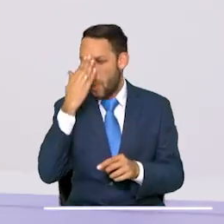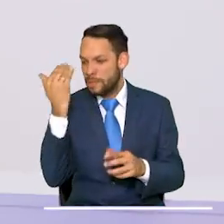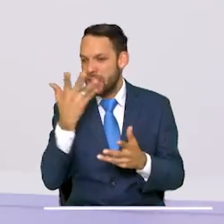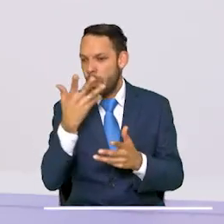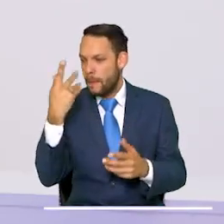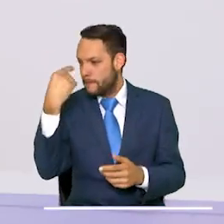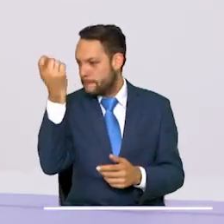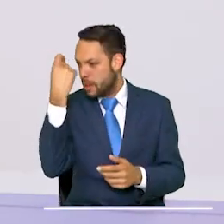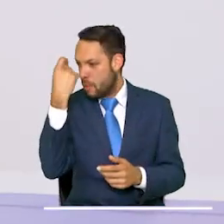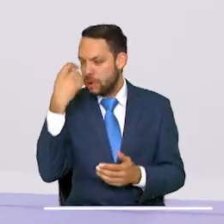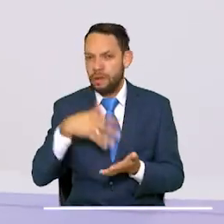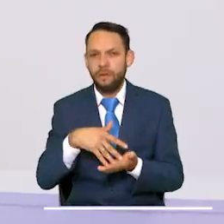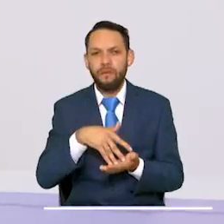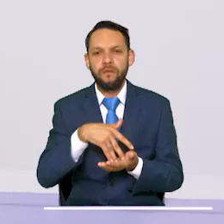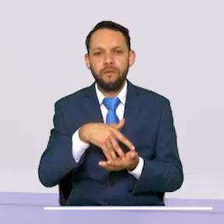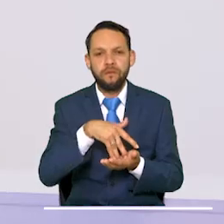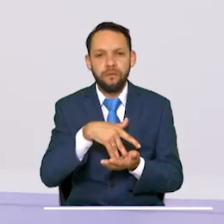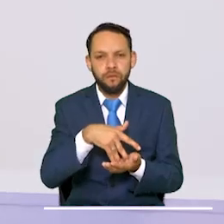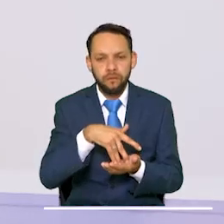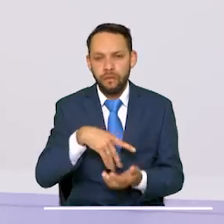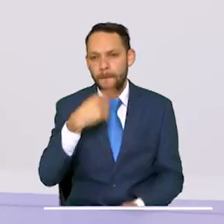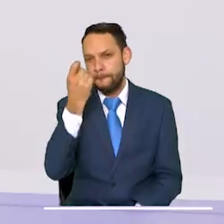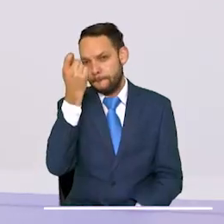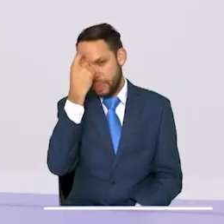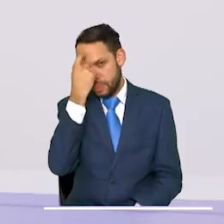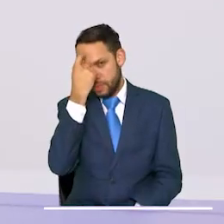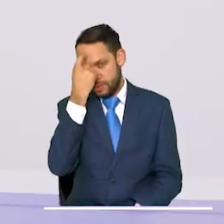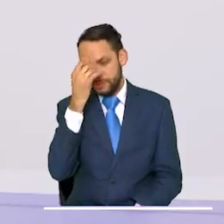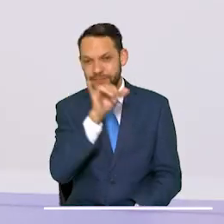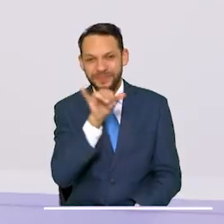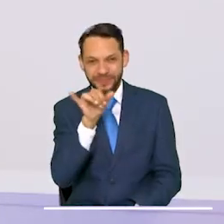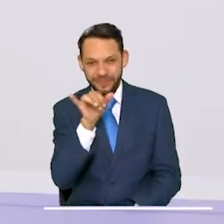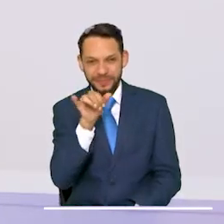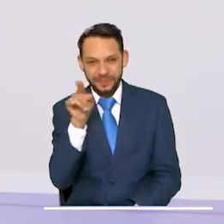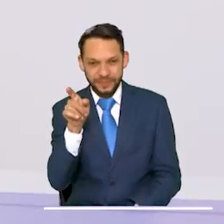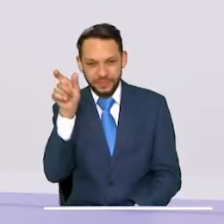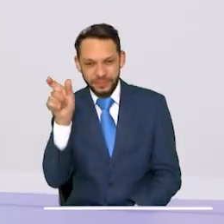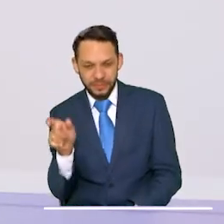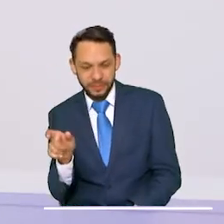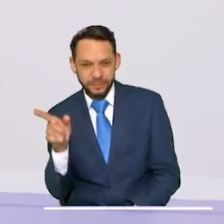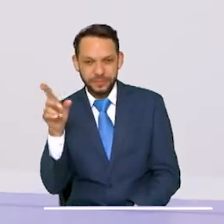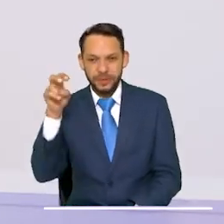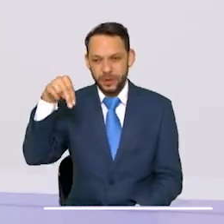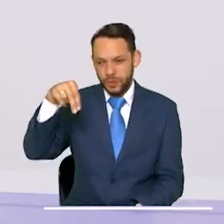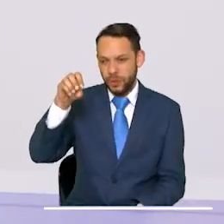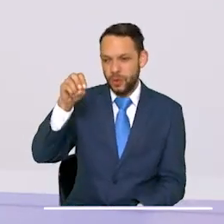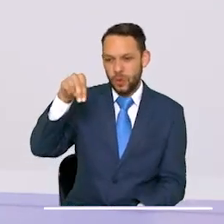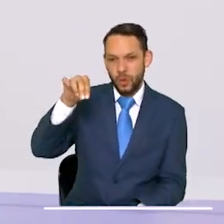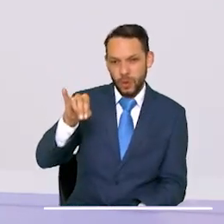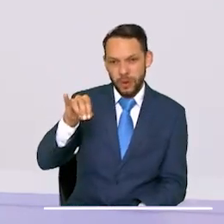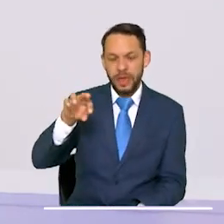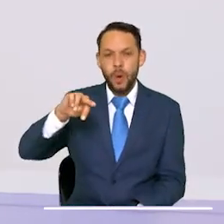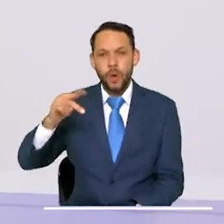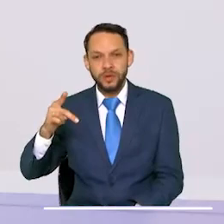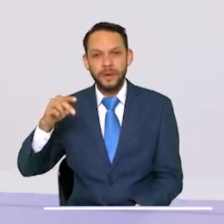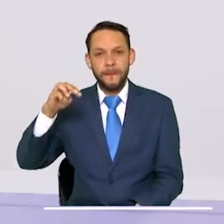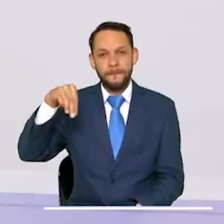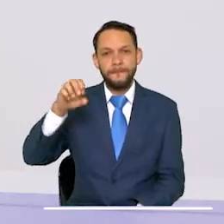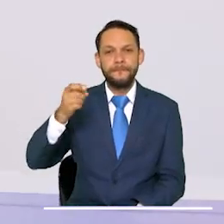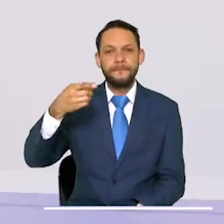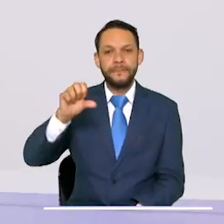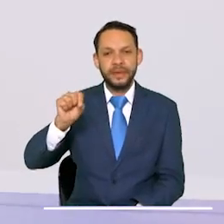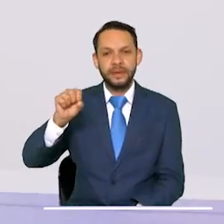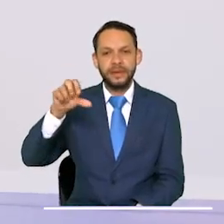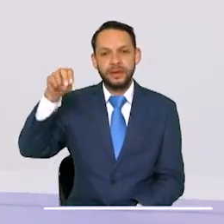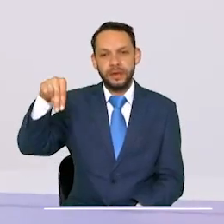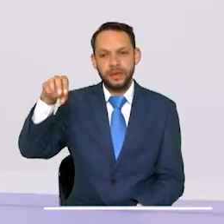puede imaginarse que, como pasó con el noni, ¿cierto? Que sale el noni, luego el super noni, luego el mega noni, y